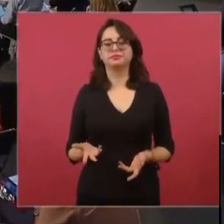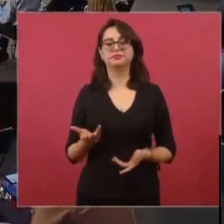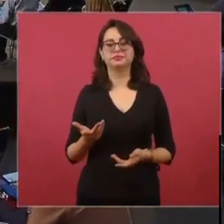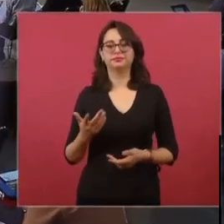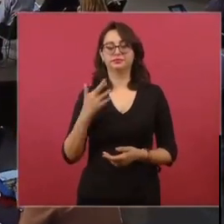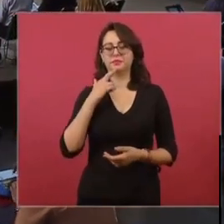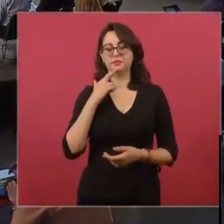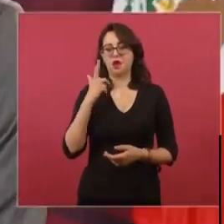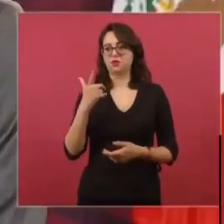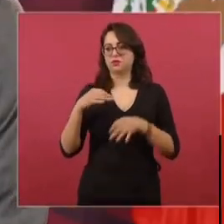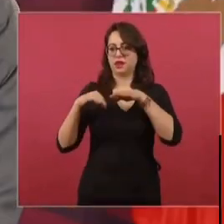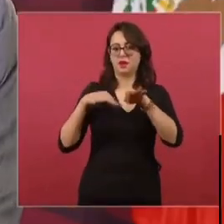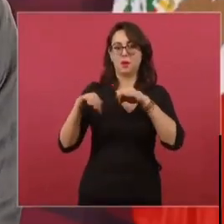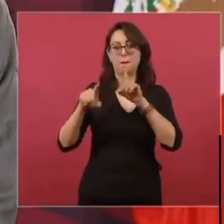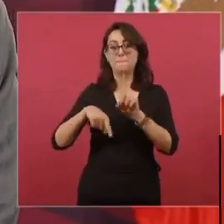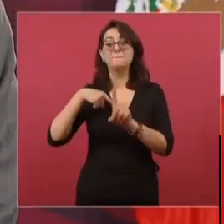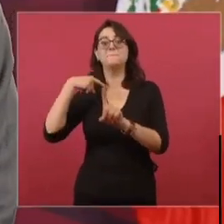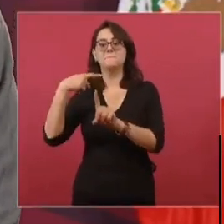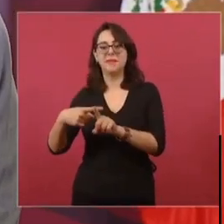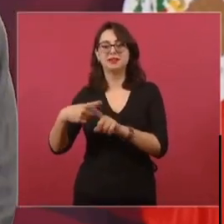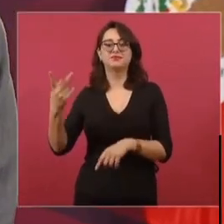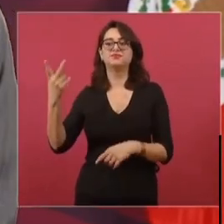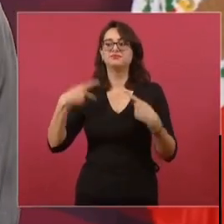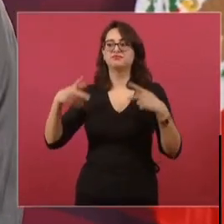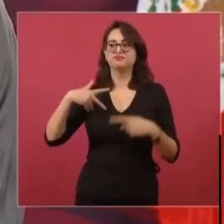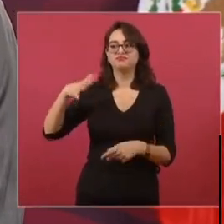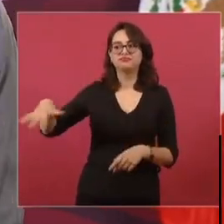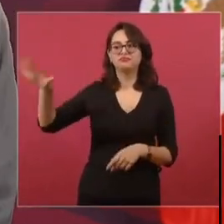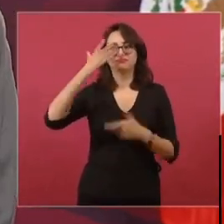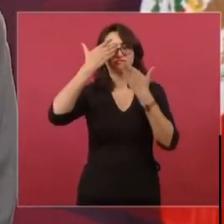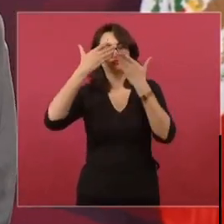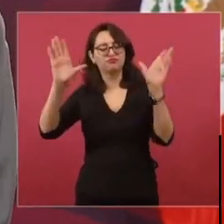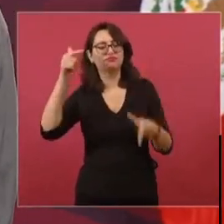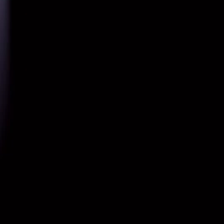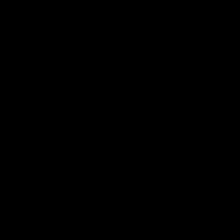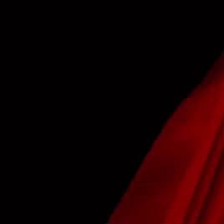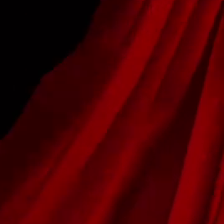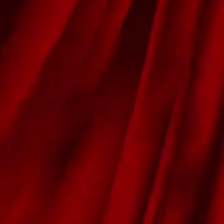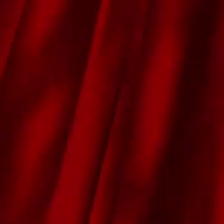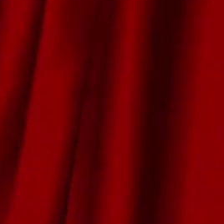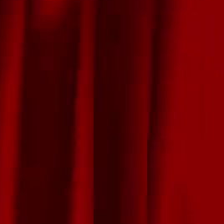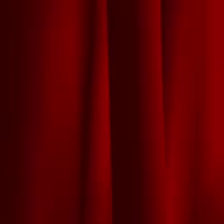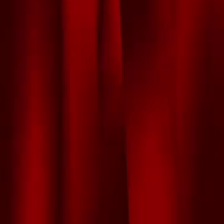es mejor si se hace acompañar de que México es de los países con menos analfabetismo político.